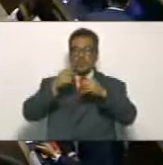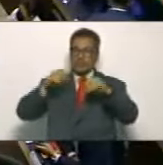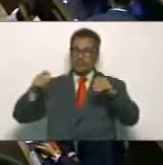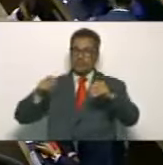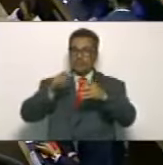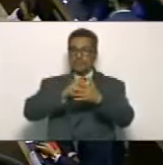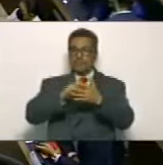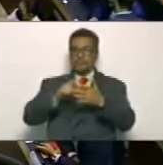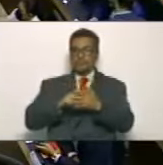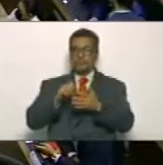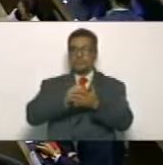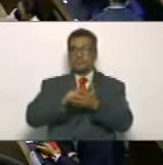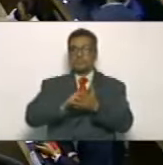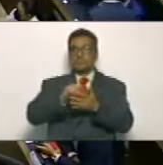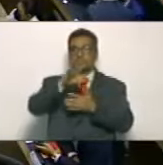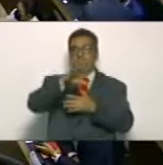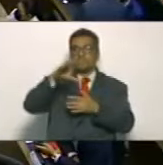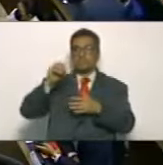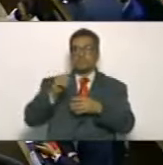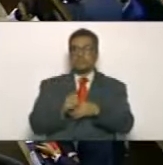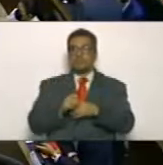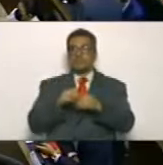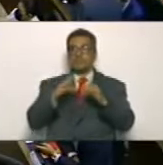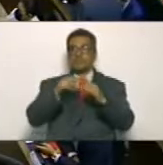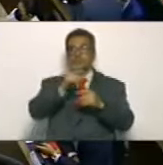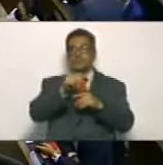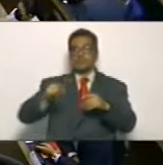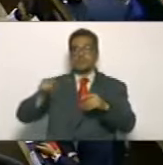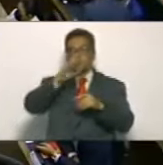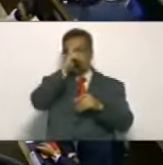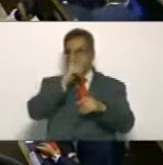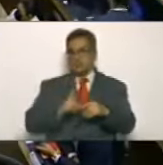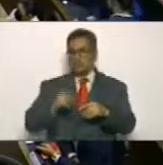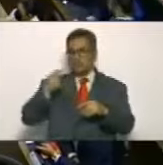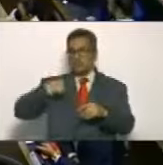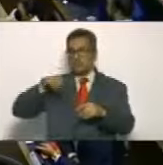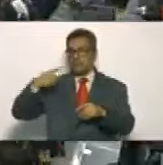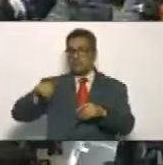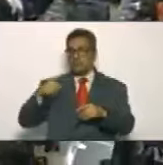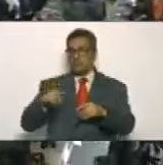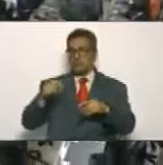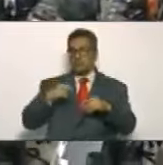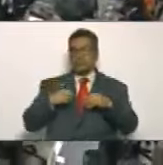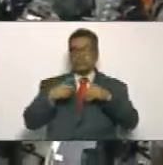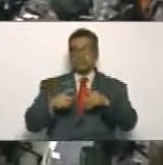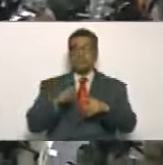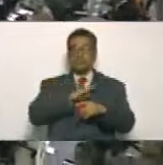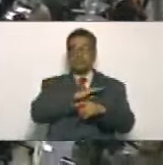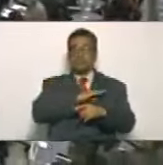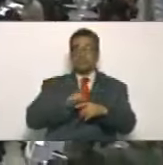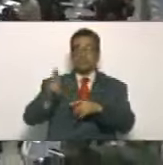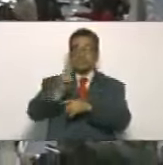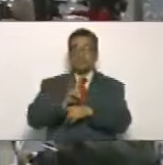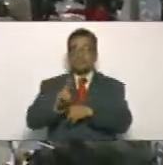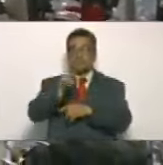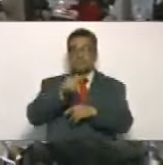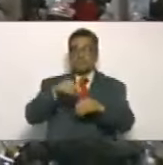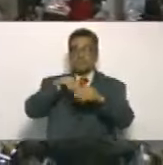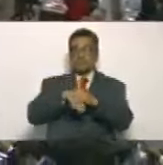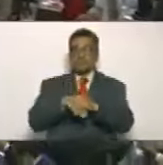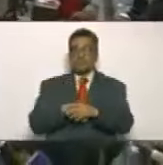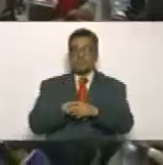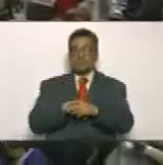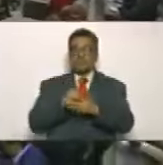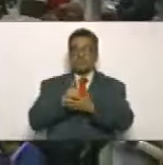siguientes términos. Artículo 50. Todas las personas con discapacidad tienen derecho a obtener para su uso personal e